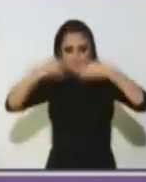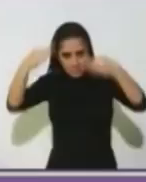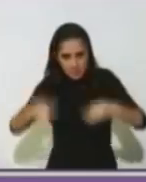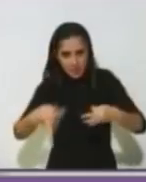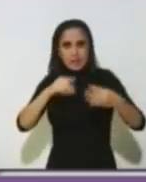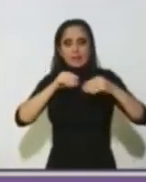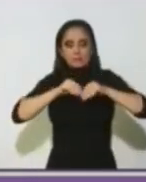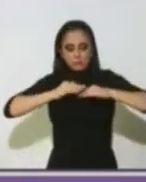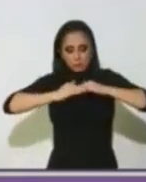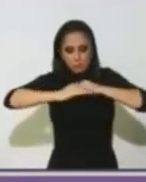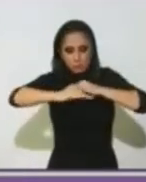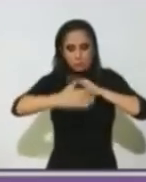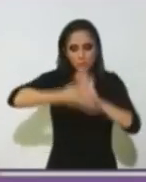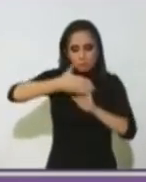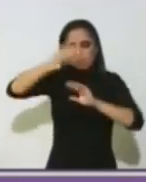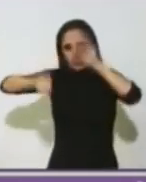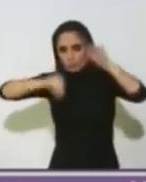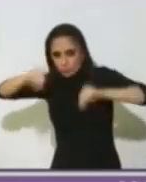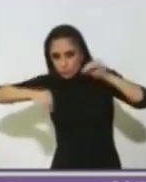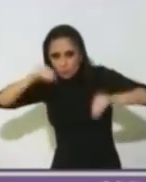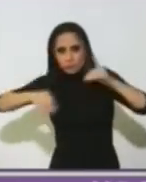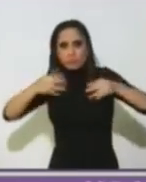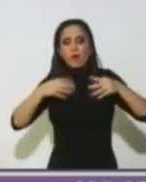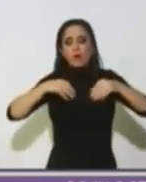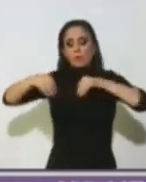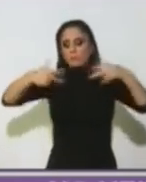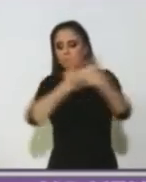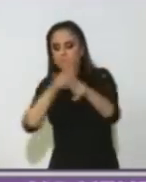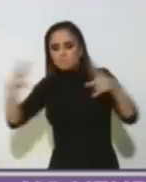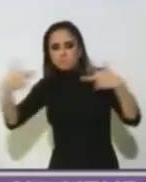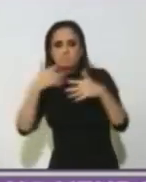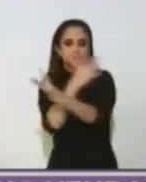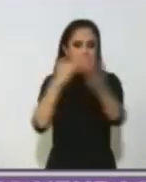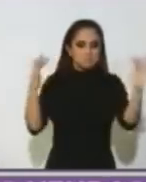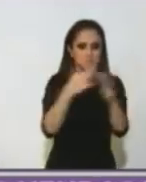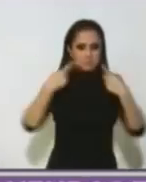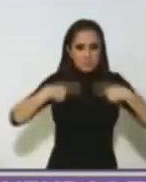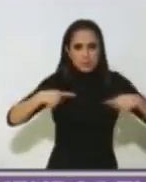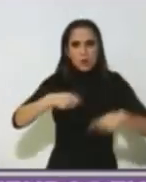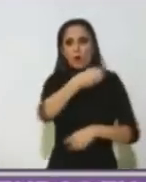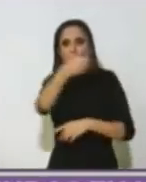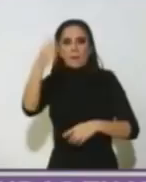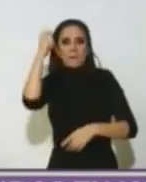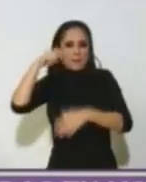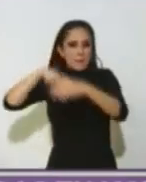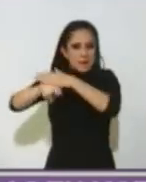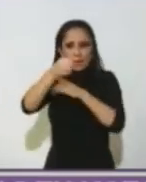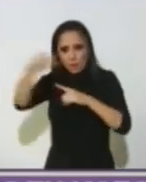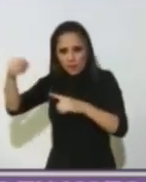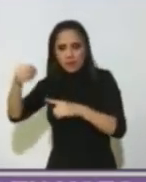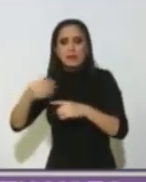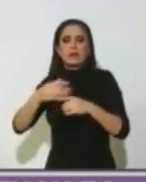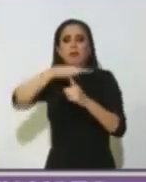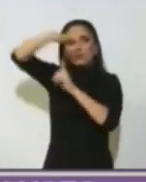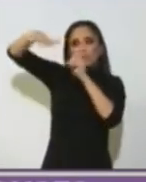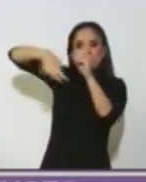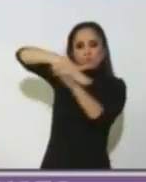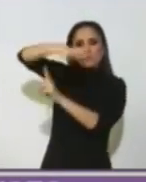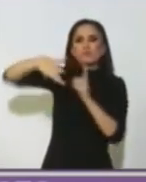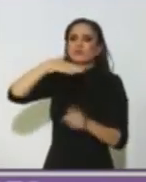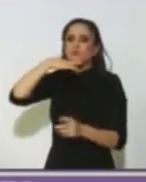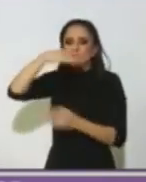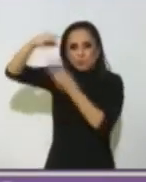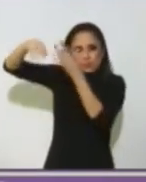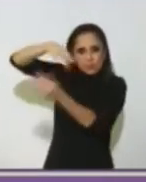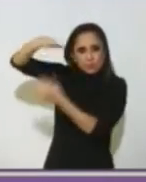infraestructura y servicios públicos movilidad urbana y reordenamiento vial transporte público eficiente contaminación medio ambiente